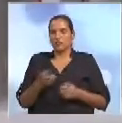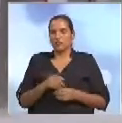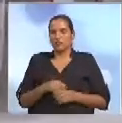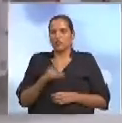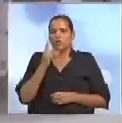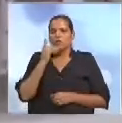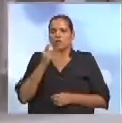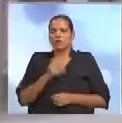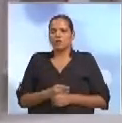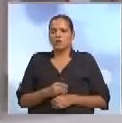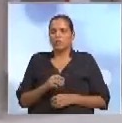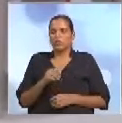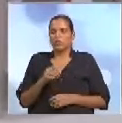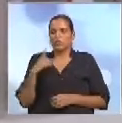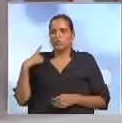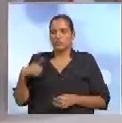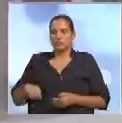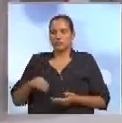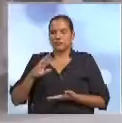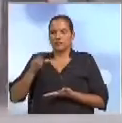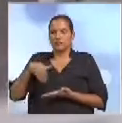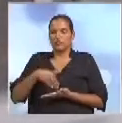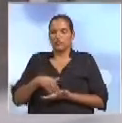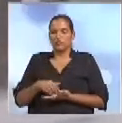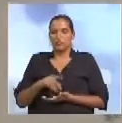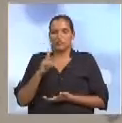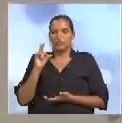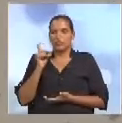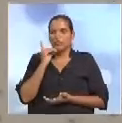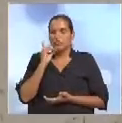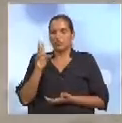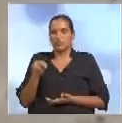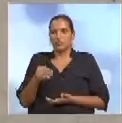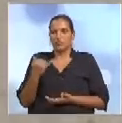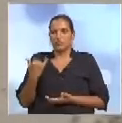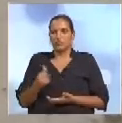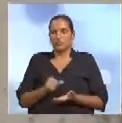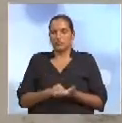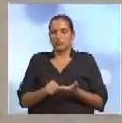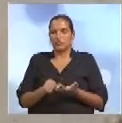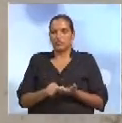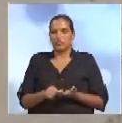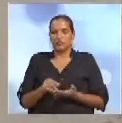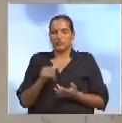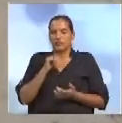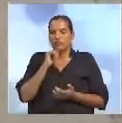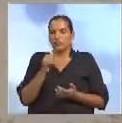el criterio de la directora de salud, Nadia Bernal, pero manifestó que el ministerio